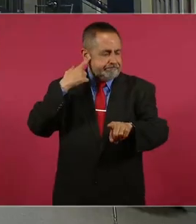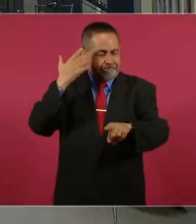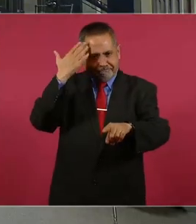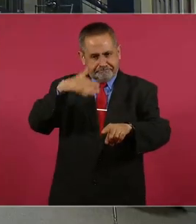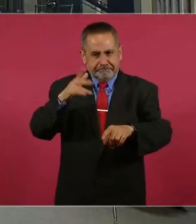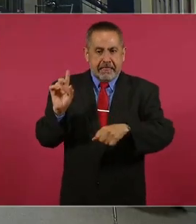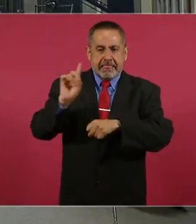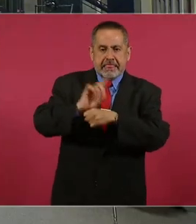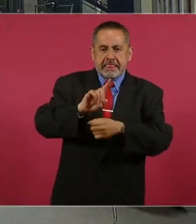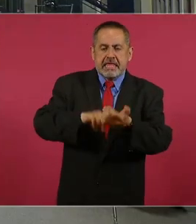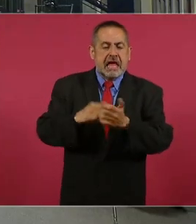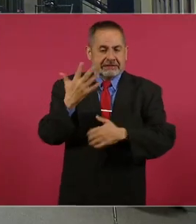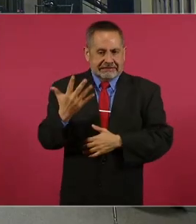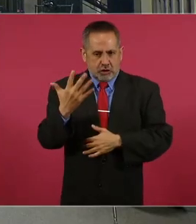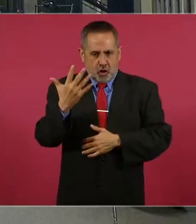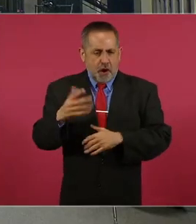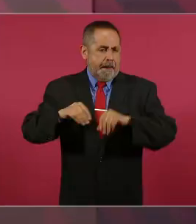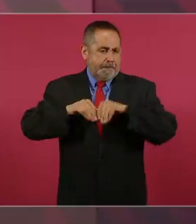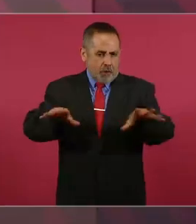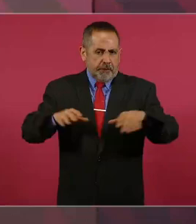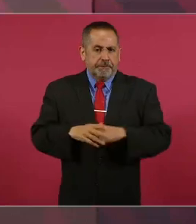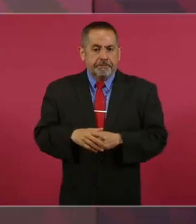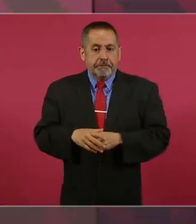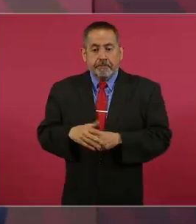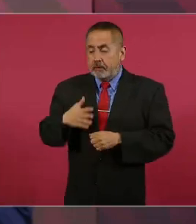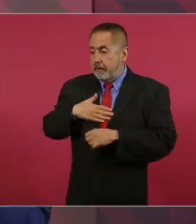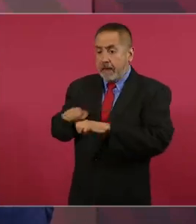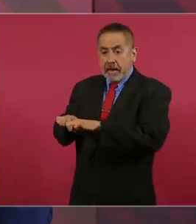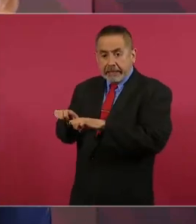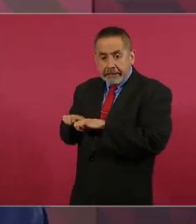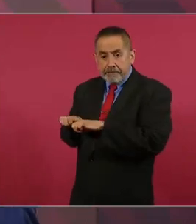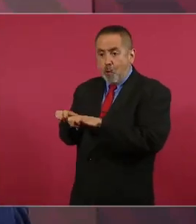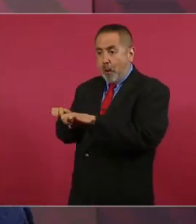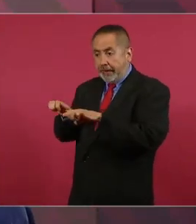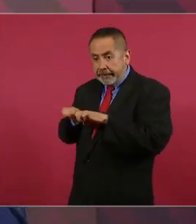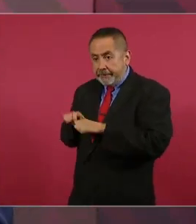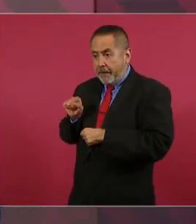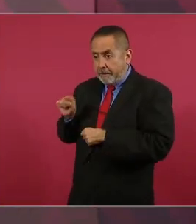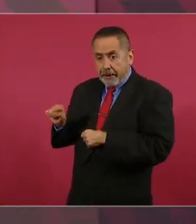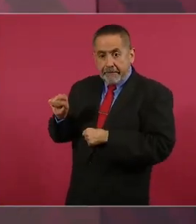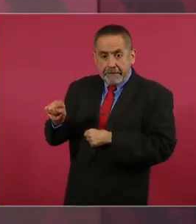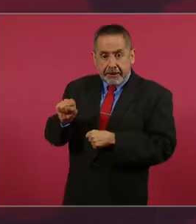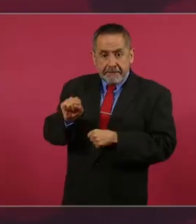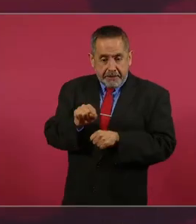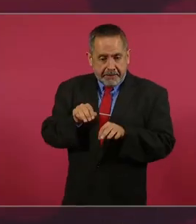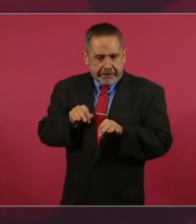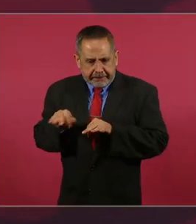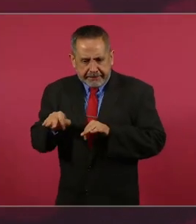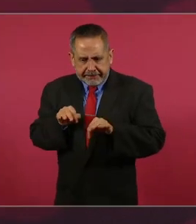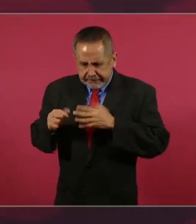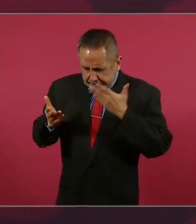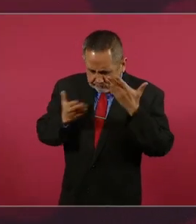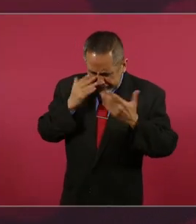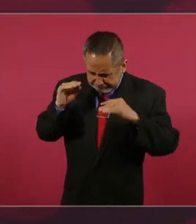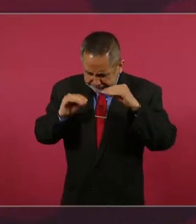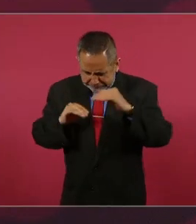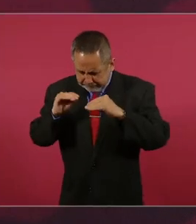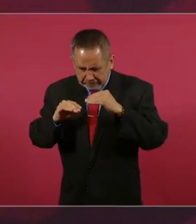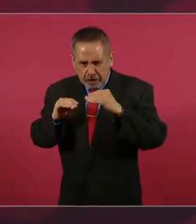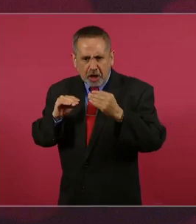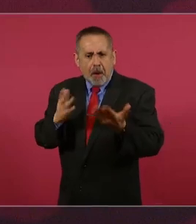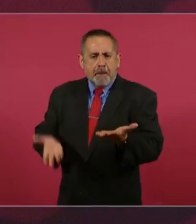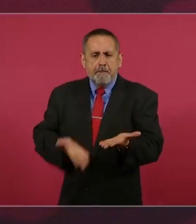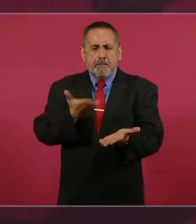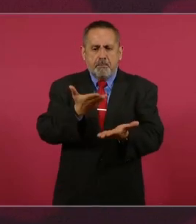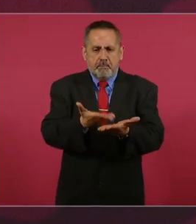día 5 y son varios equipos que están trabajando para la presentación de